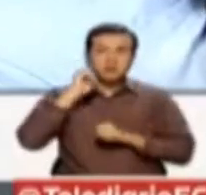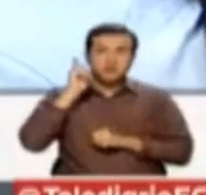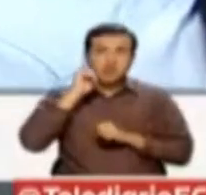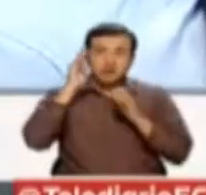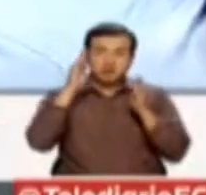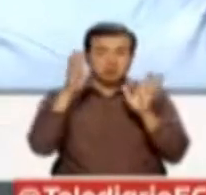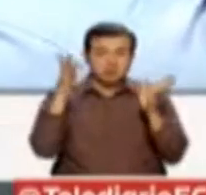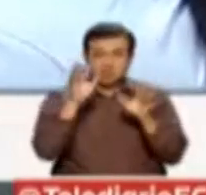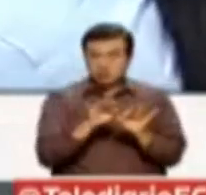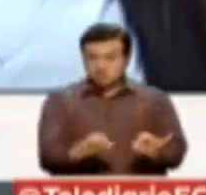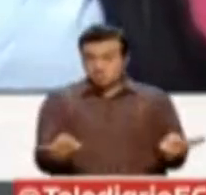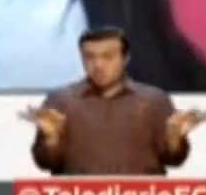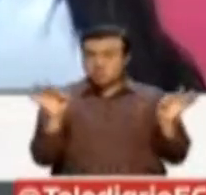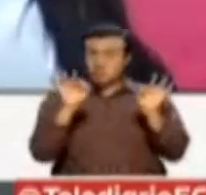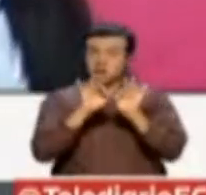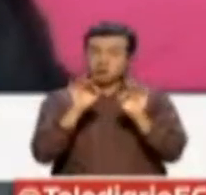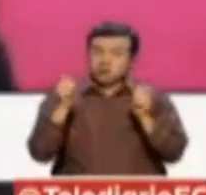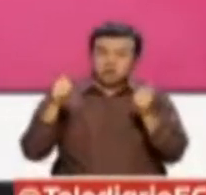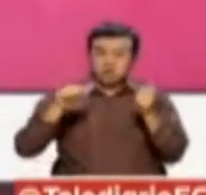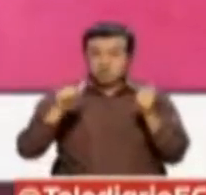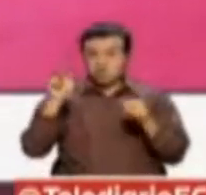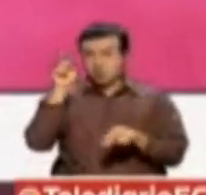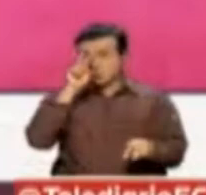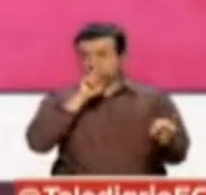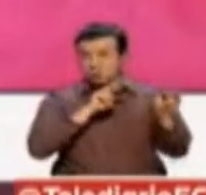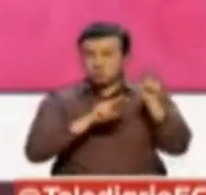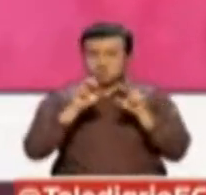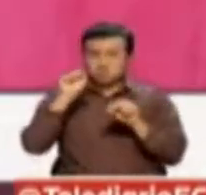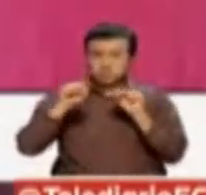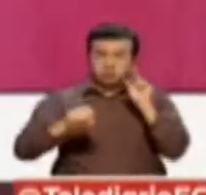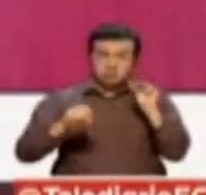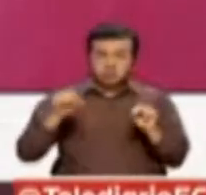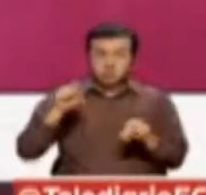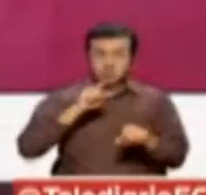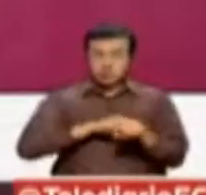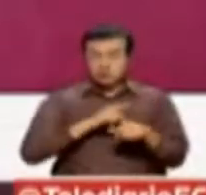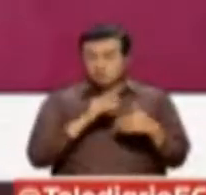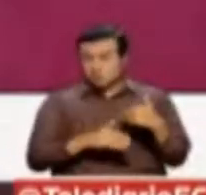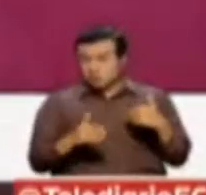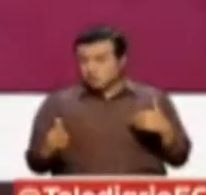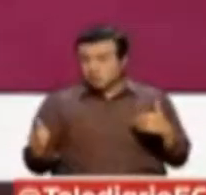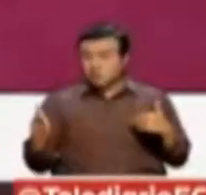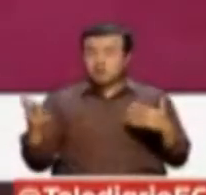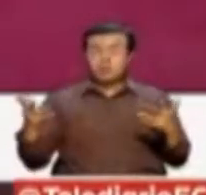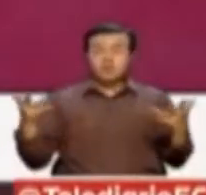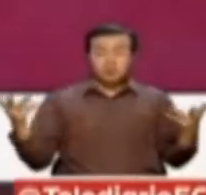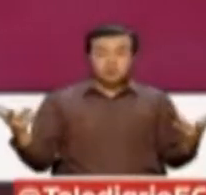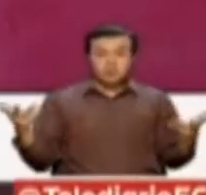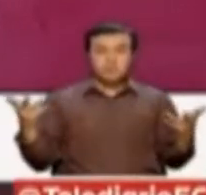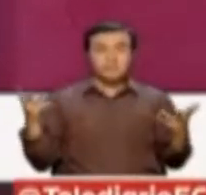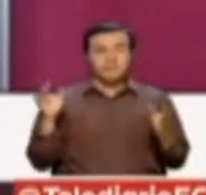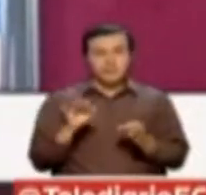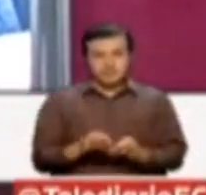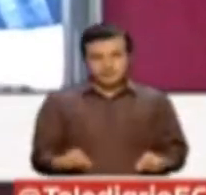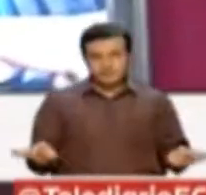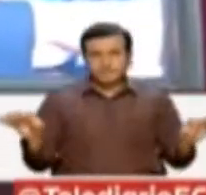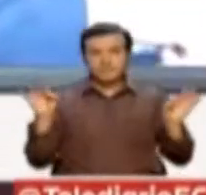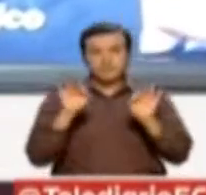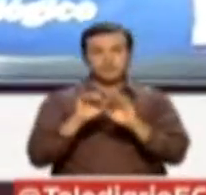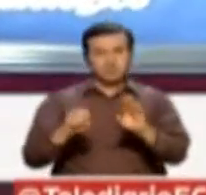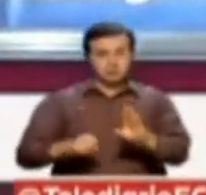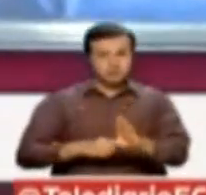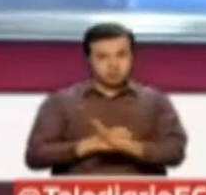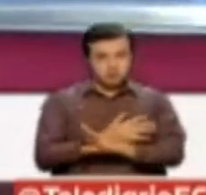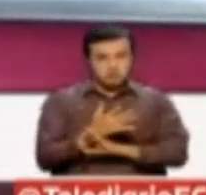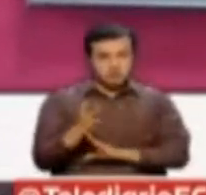que tan importante es hacerse exámenes auditivos cada que cada que tiempo cada cierto tiempo bueno lo prudente o lo recomendable